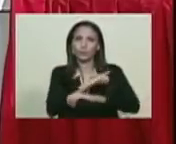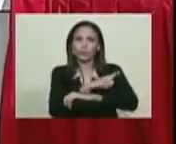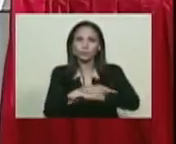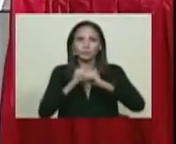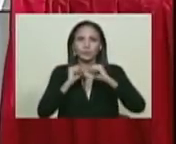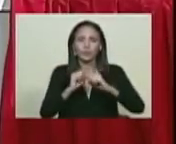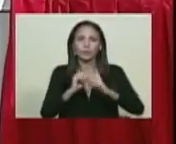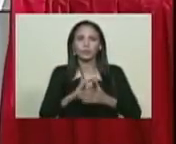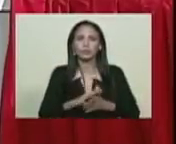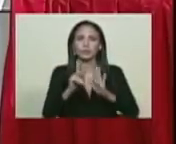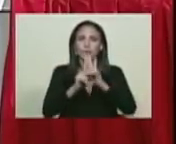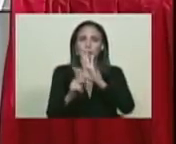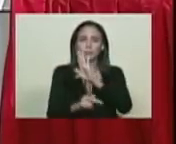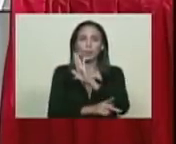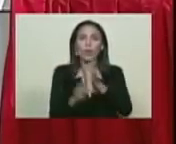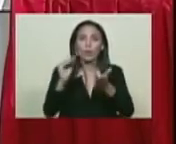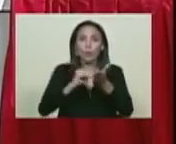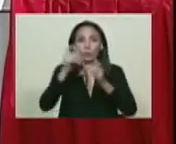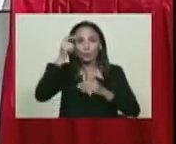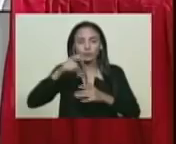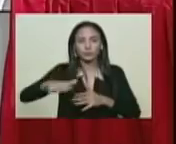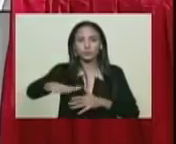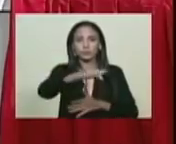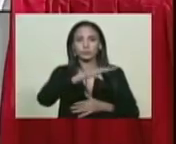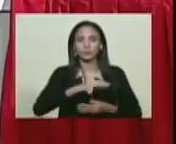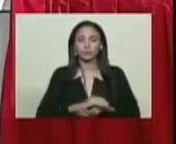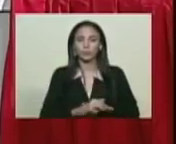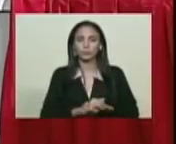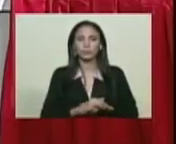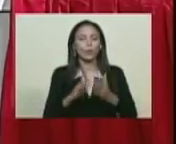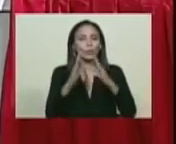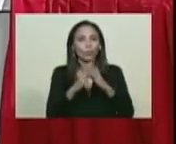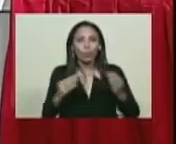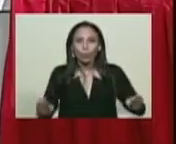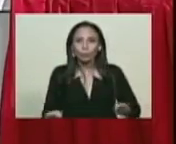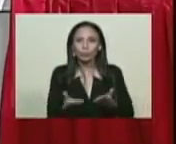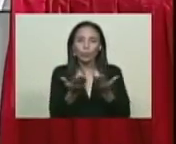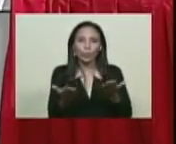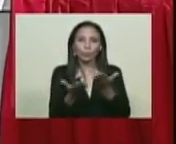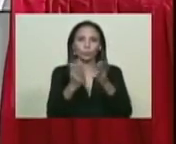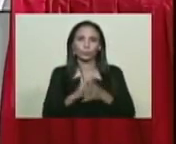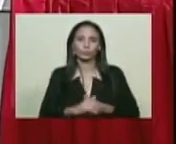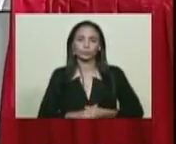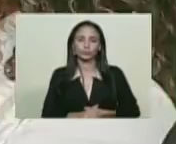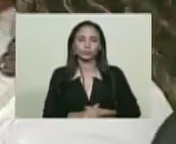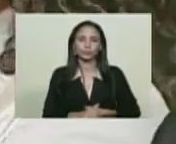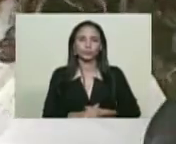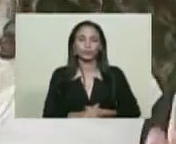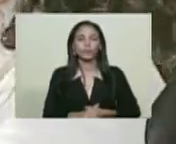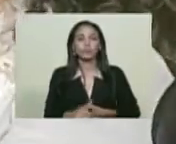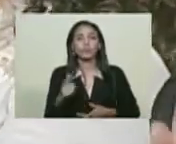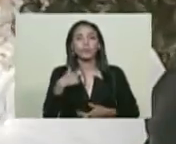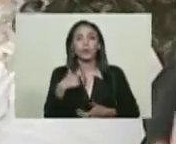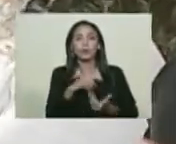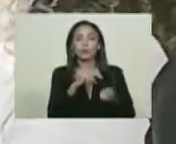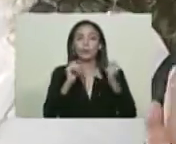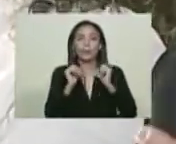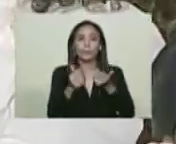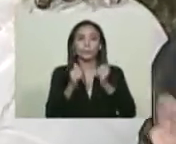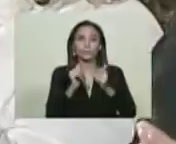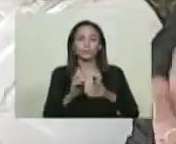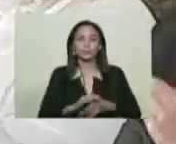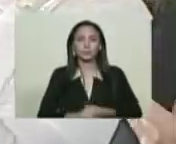Chamba Juvenil Vuelta al Campo. Vamos a darle con todo eso. Voy a hacer un pase, arrancando,